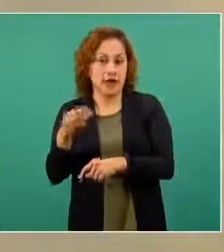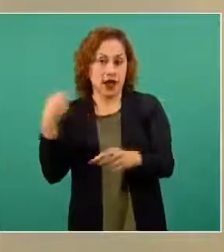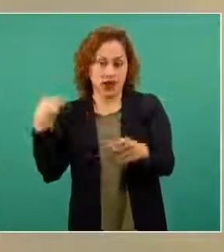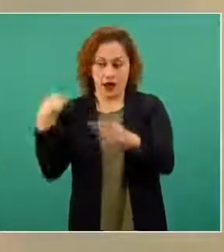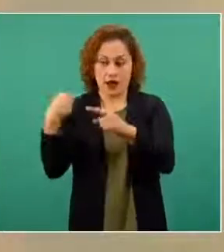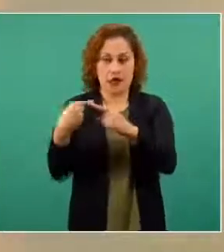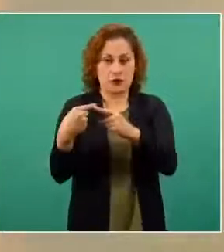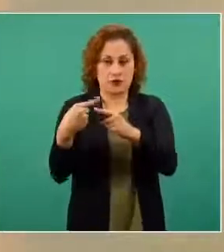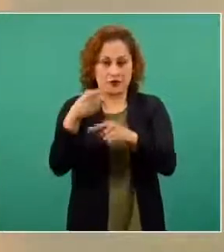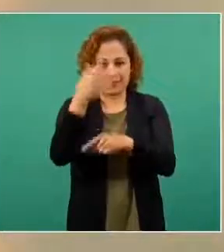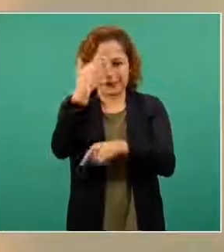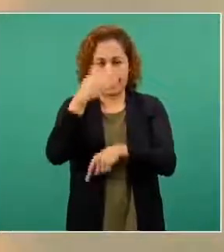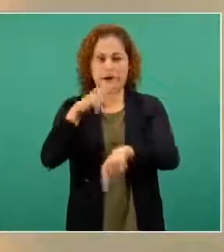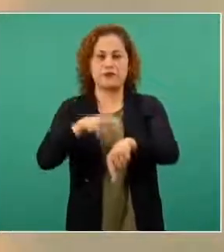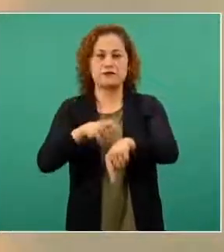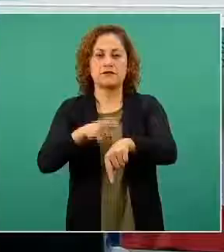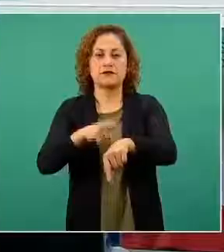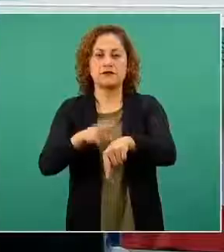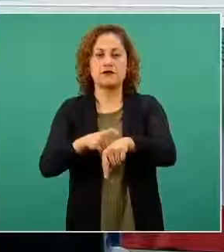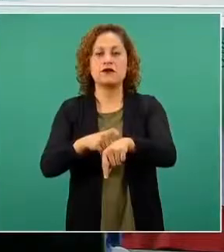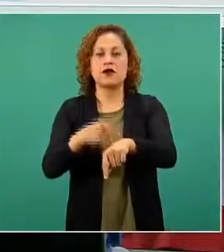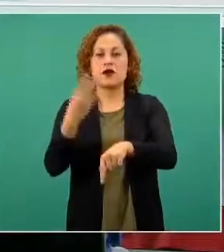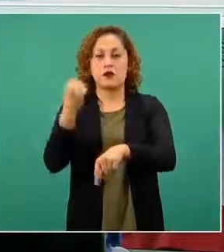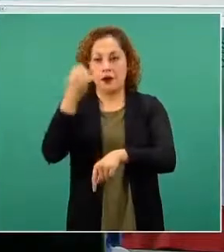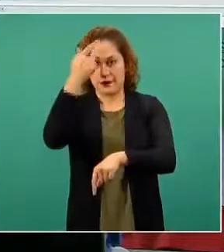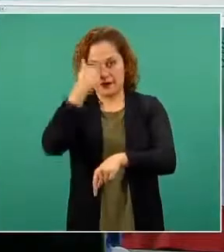las 21 horas.